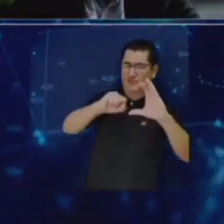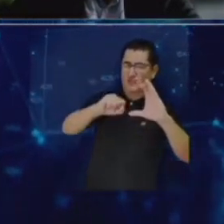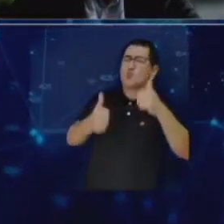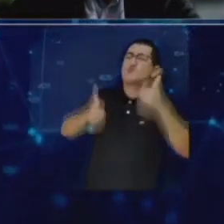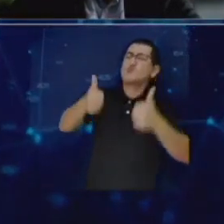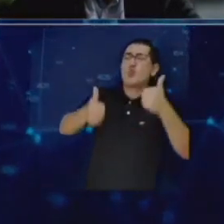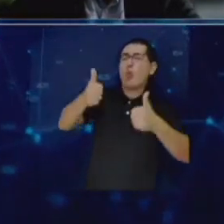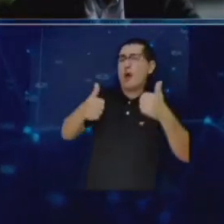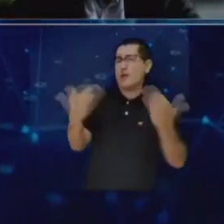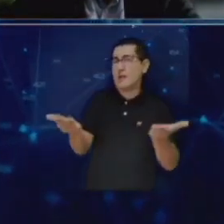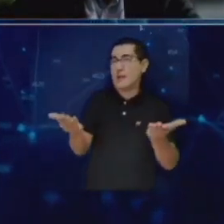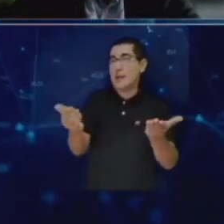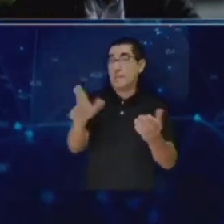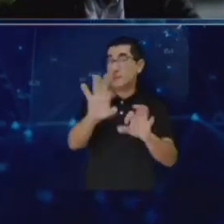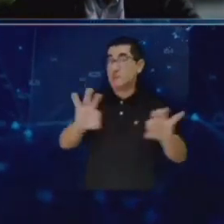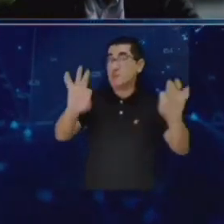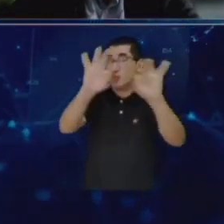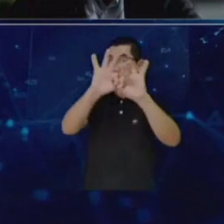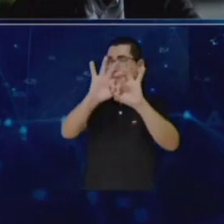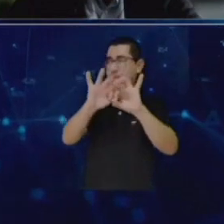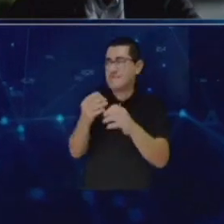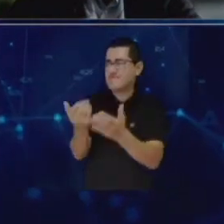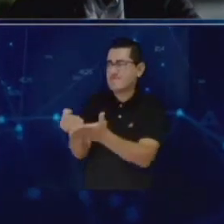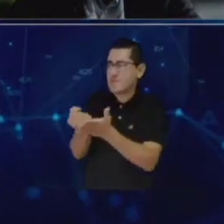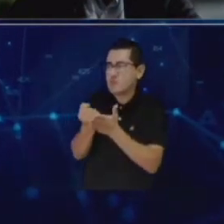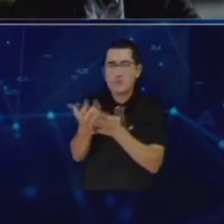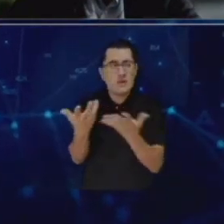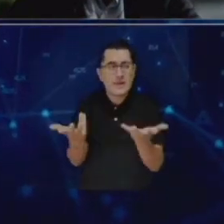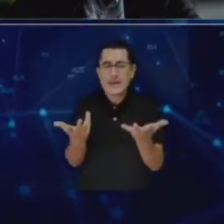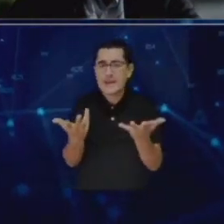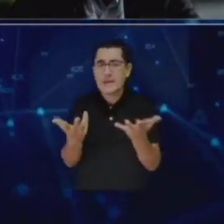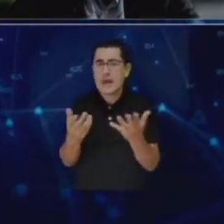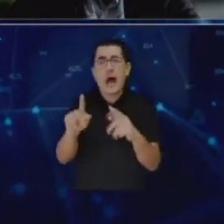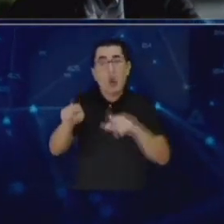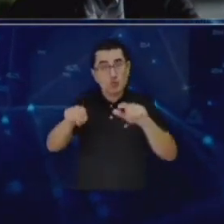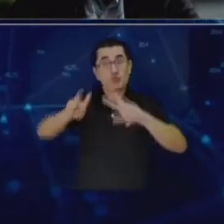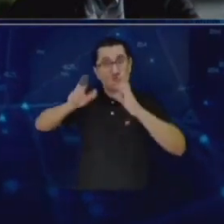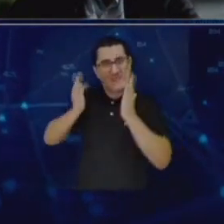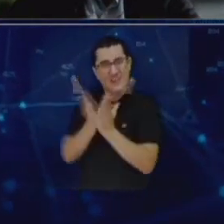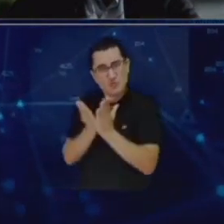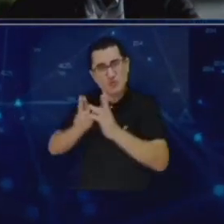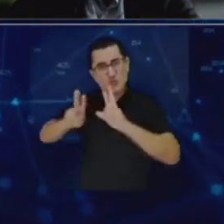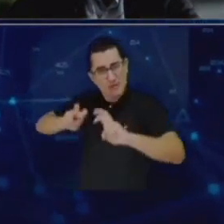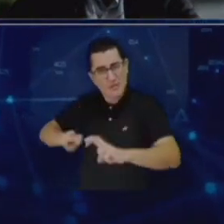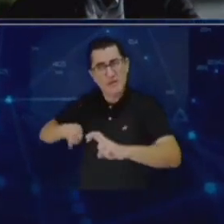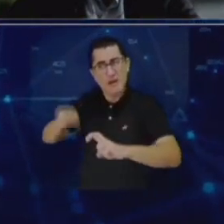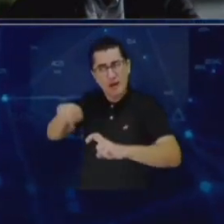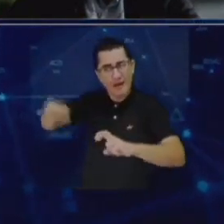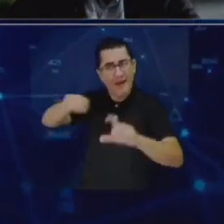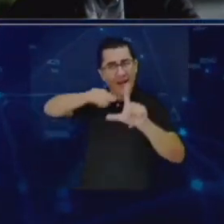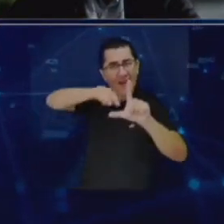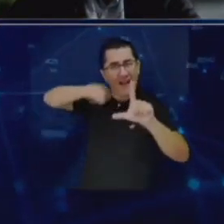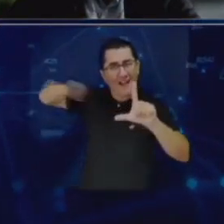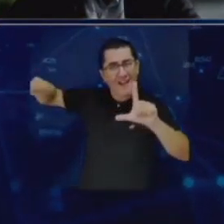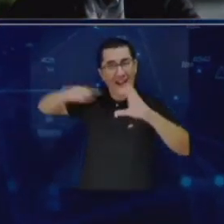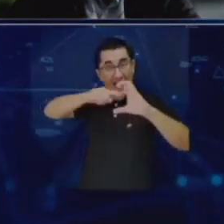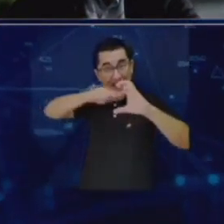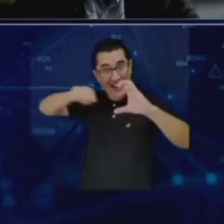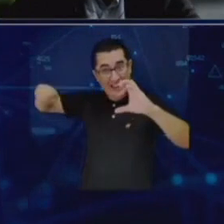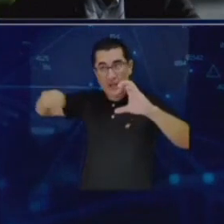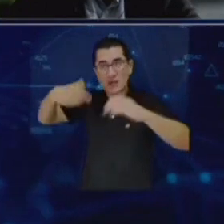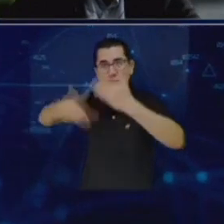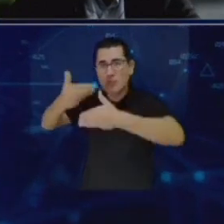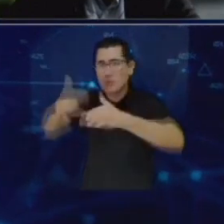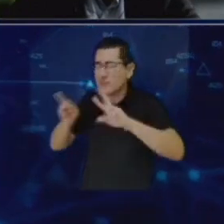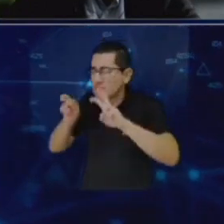la colaboración y los estudios por diversos servicios que operan en estas bandas de frecuencia. Es por ello